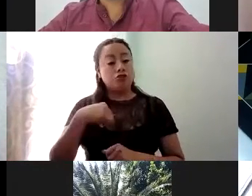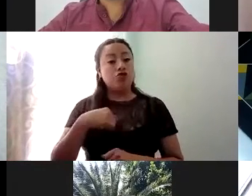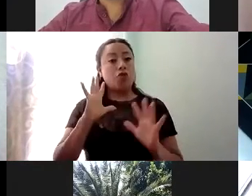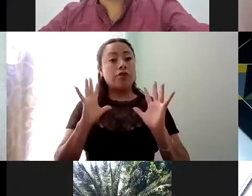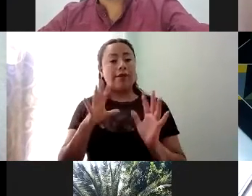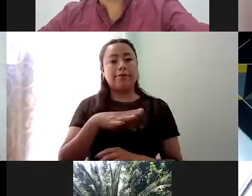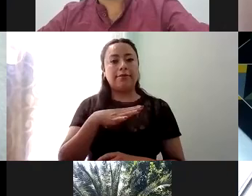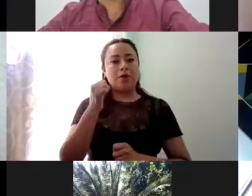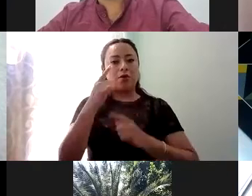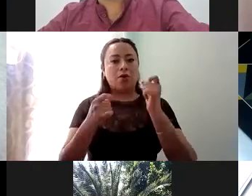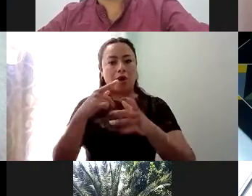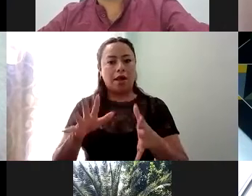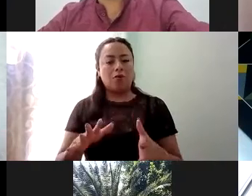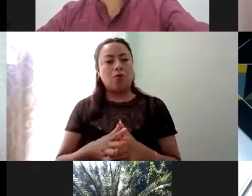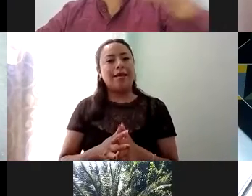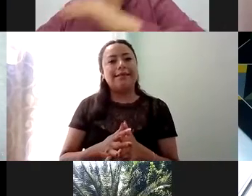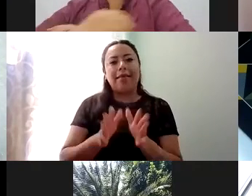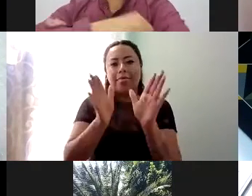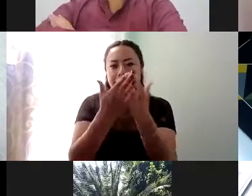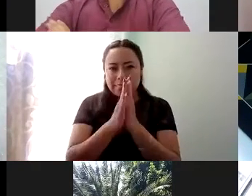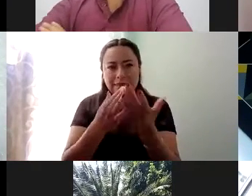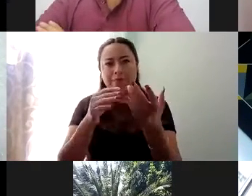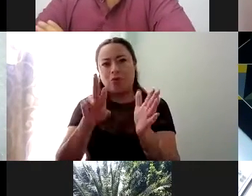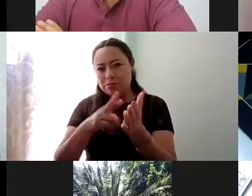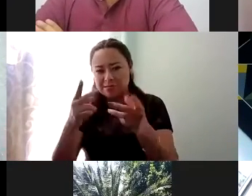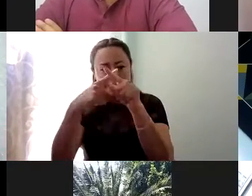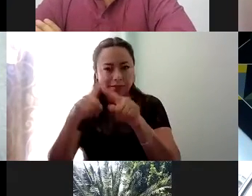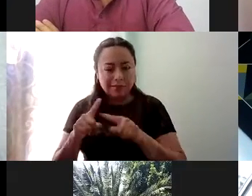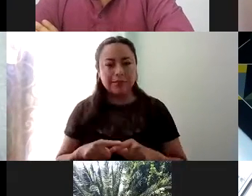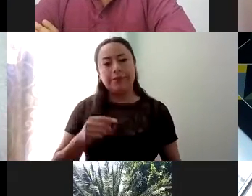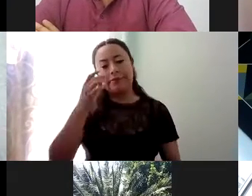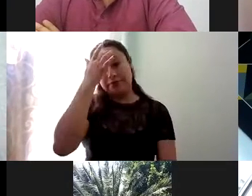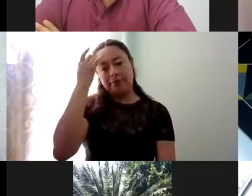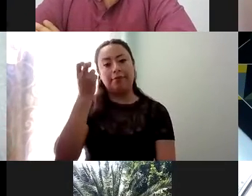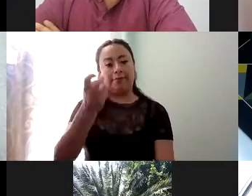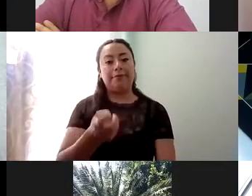respecto, me he metido mucho al estudio del tema de la desconexión digital.